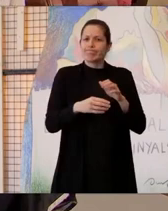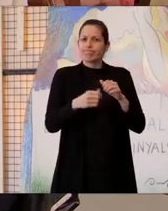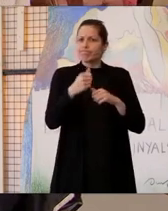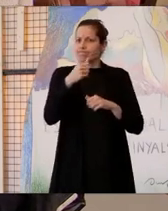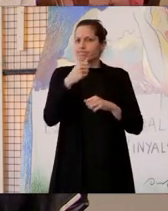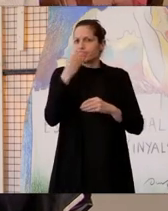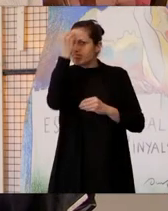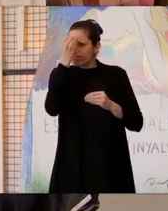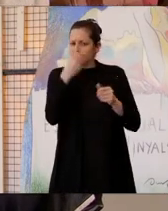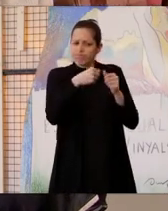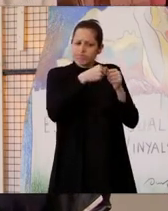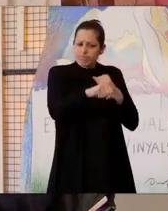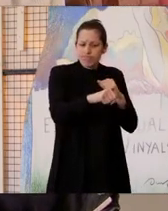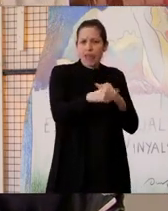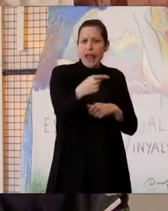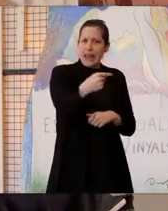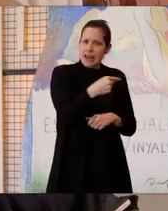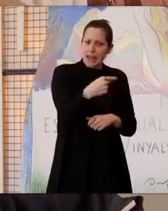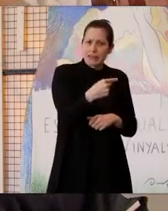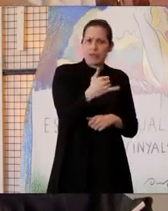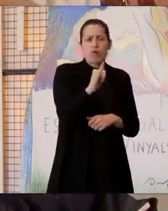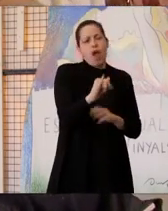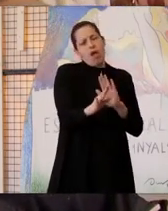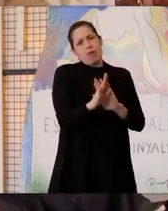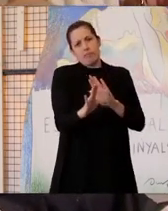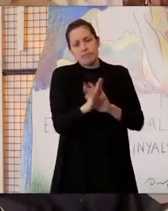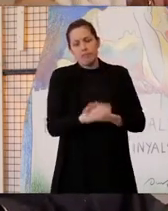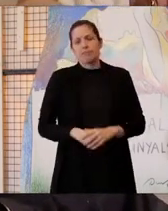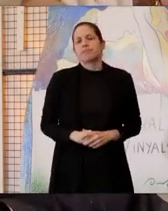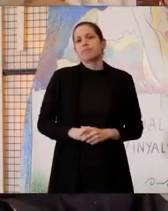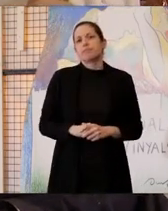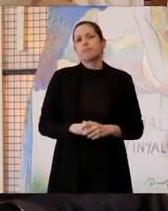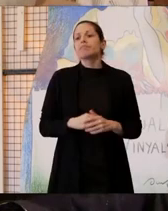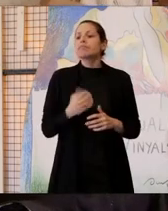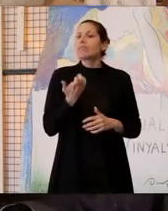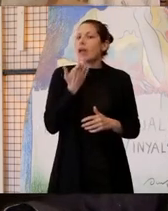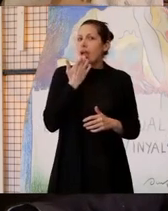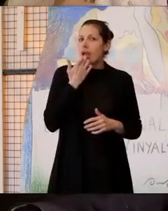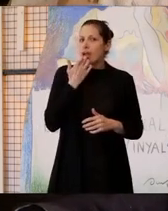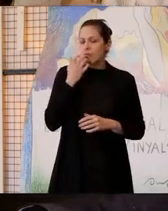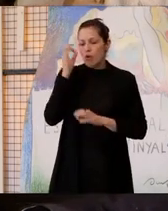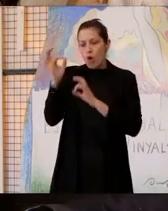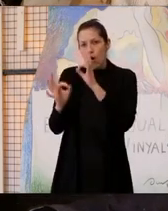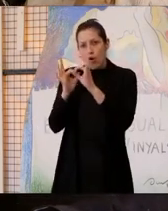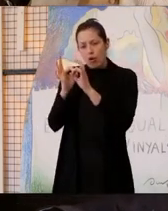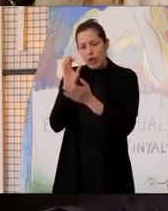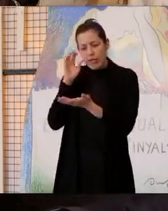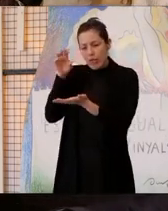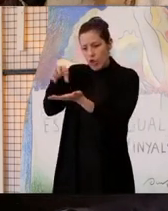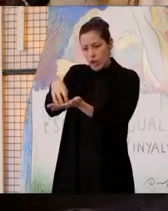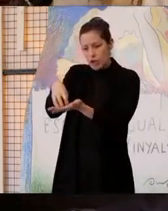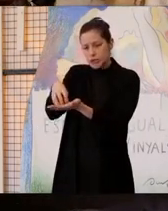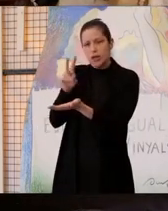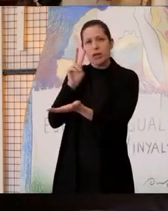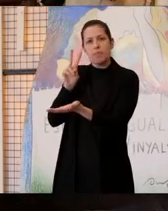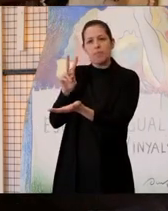en principio si nosotros miramos a las grandes organizaciones es una minoría las mujeres que están